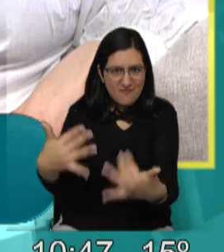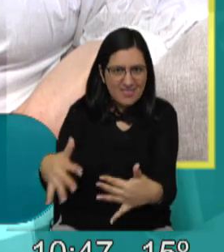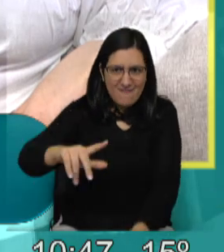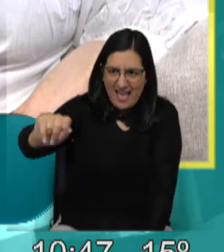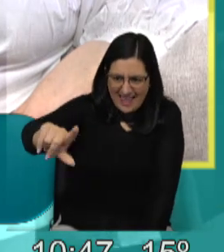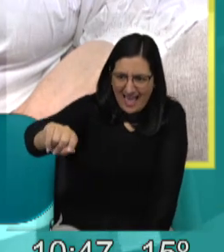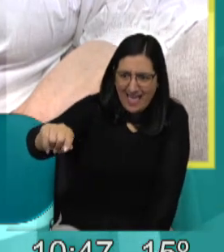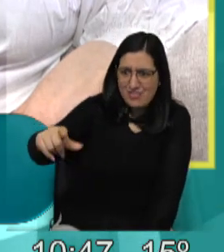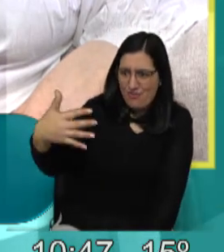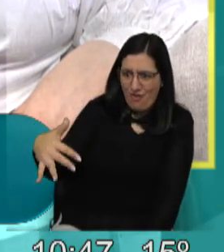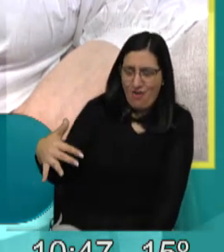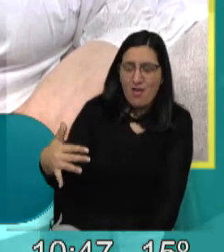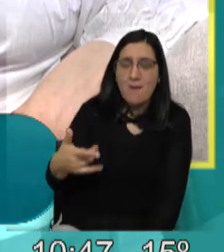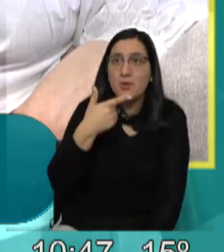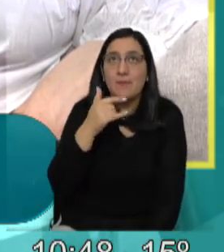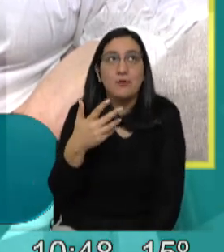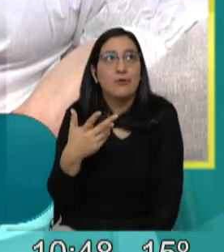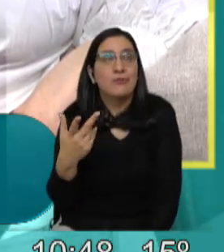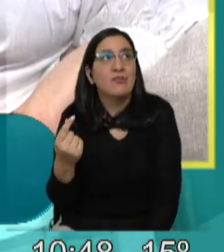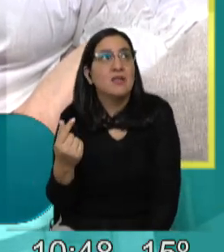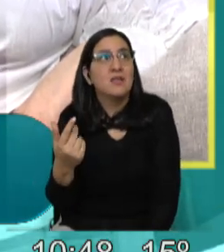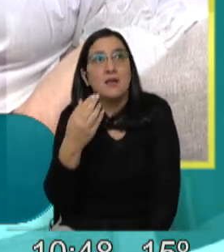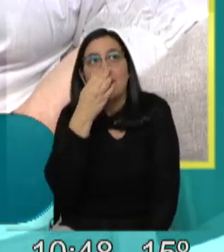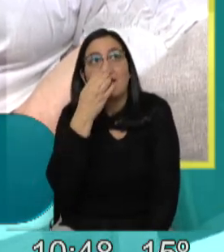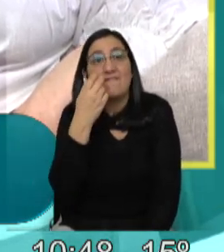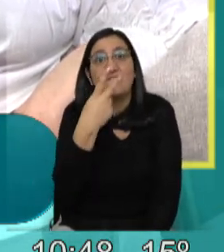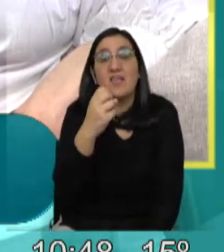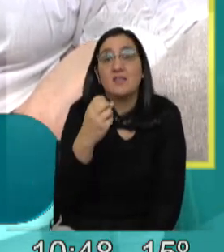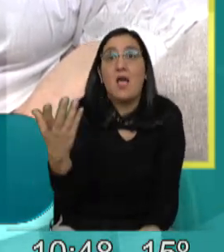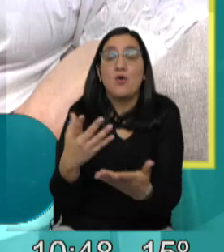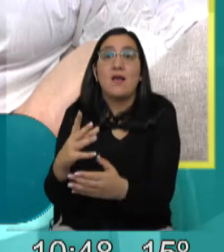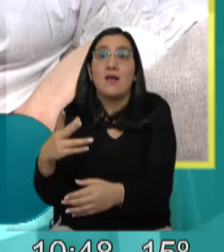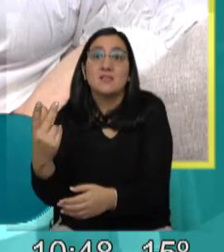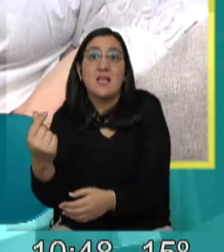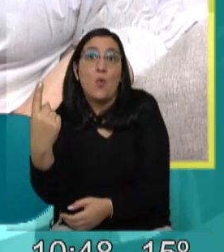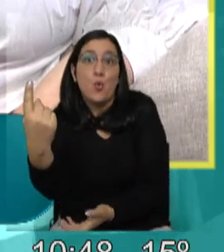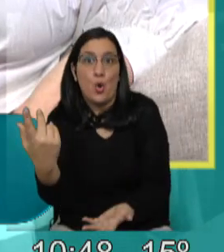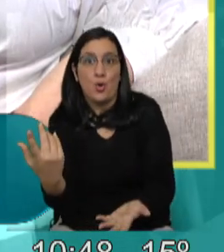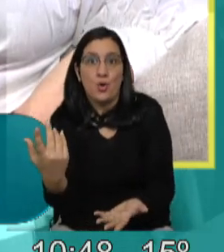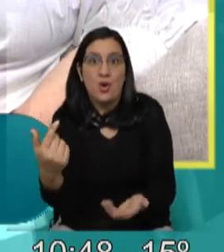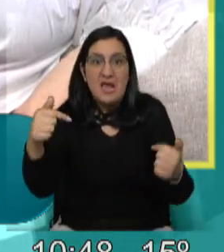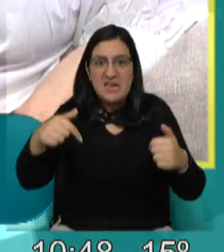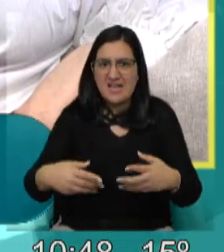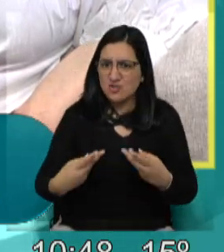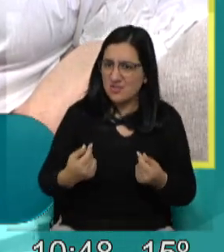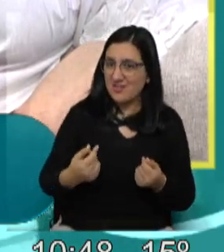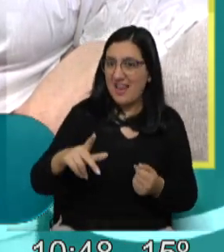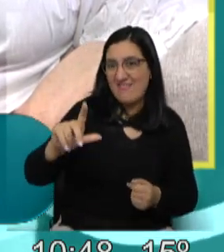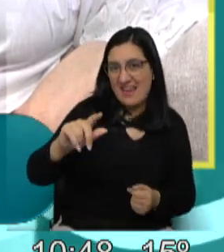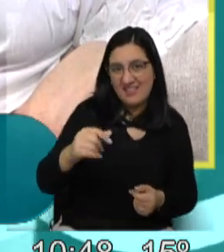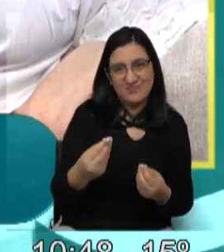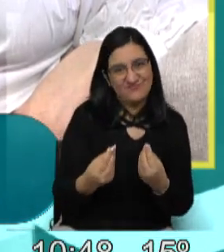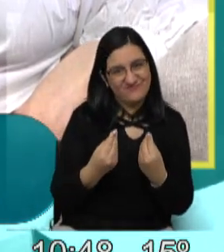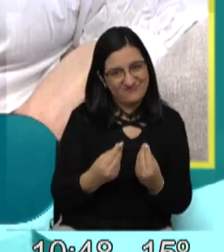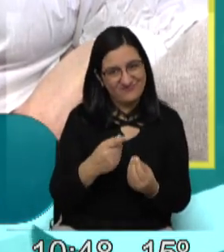las liquidaciones. Sí. O sea, algo que salía, no sé, X, vale mucho menos en la liquidación. Y acá yo siento a veces que las liquidaciones,